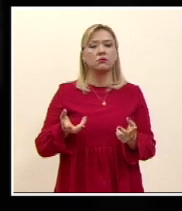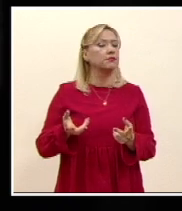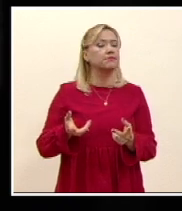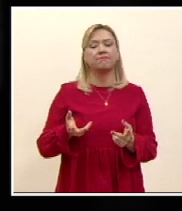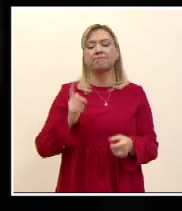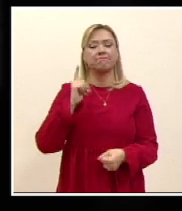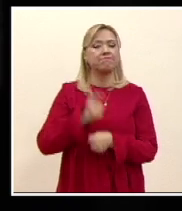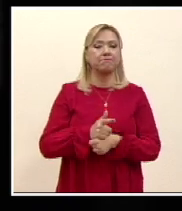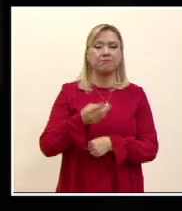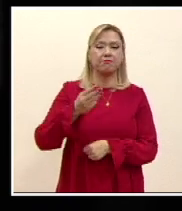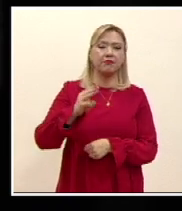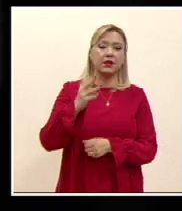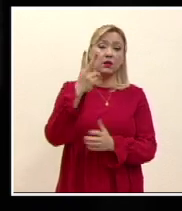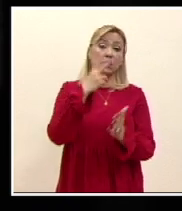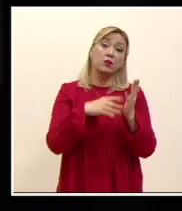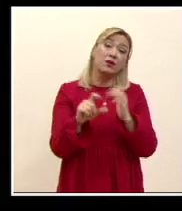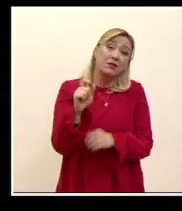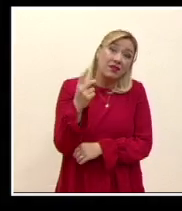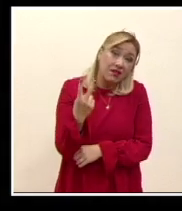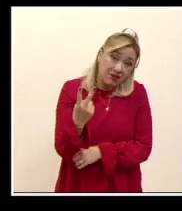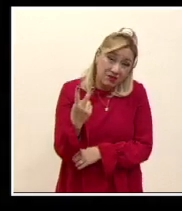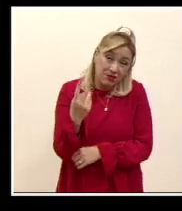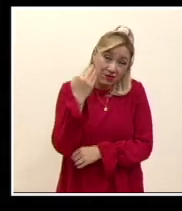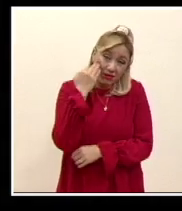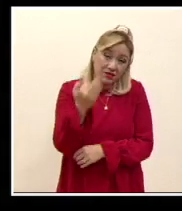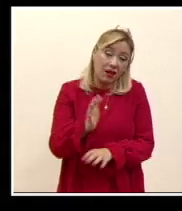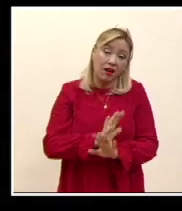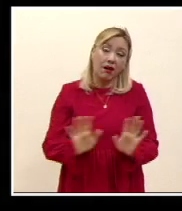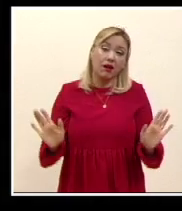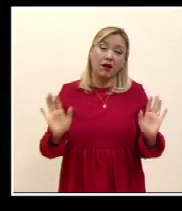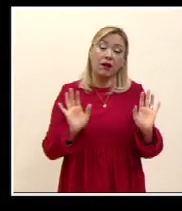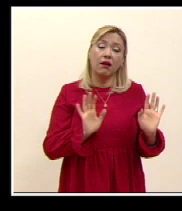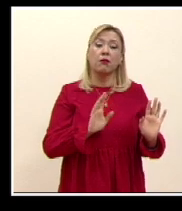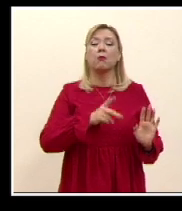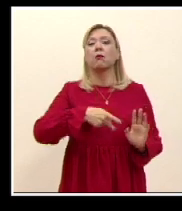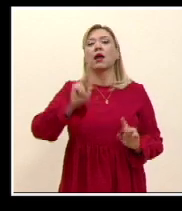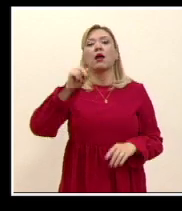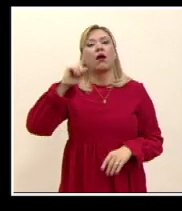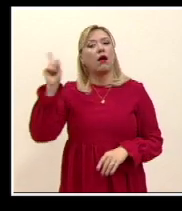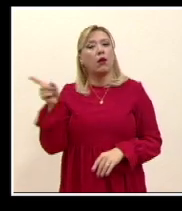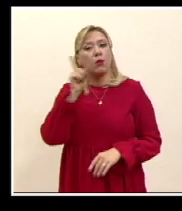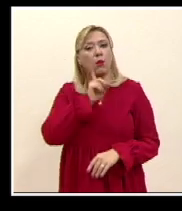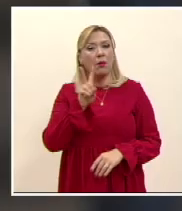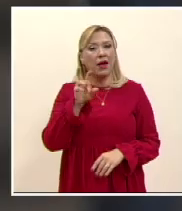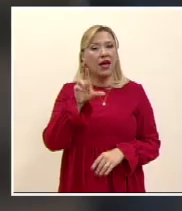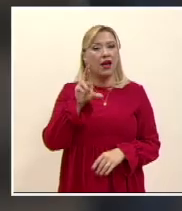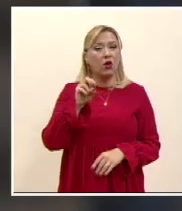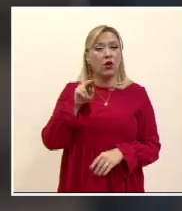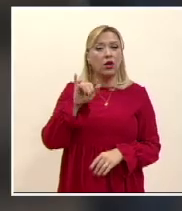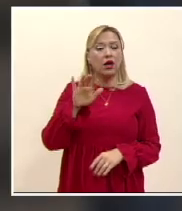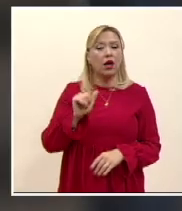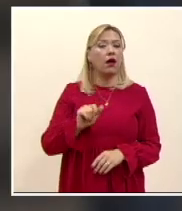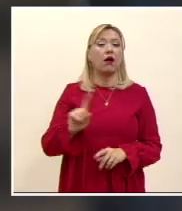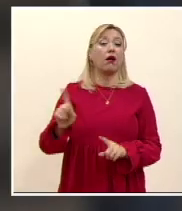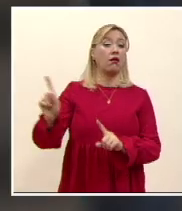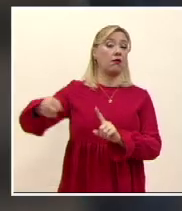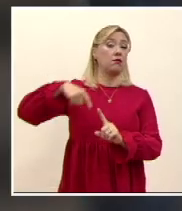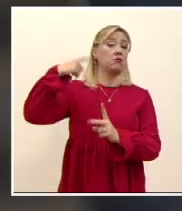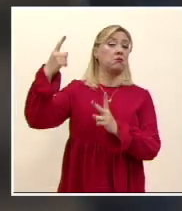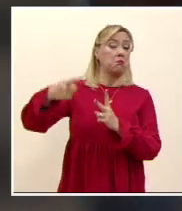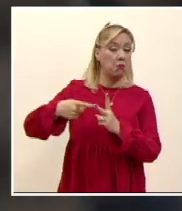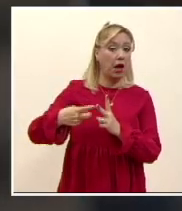absueltos en mayo de 2022, pero Verónica fue sentenciada por un delito más de secuestro. Gracias